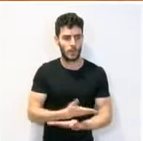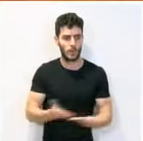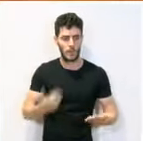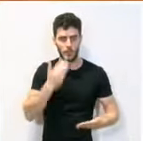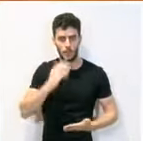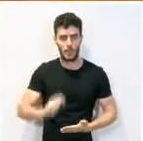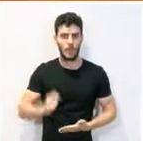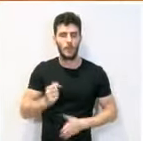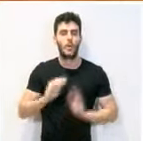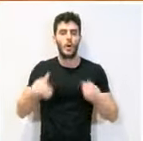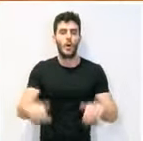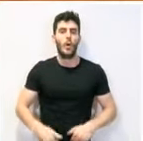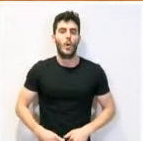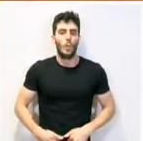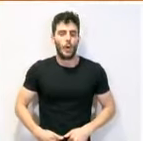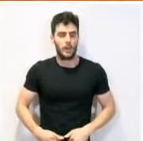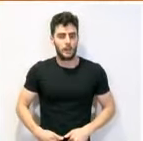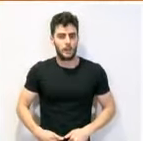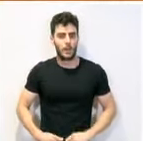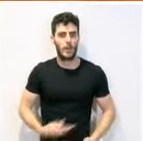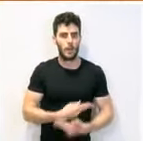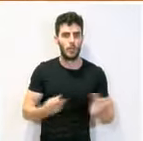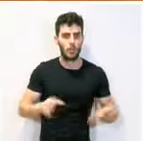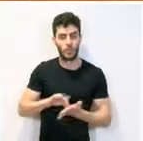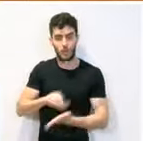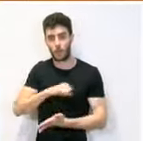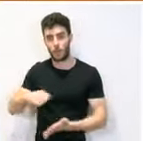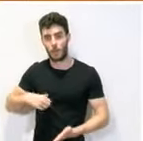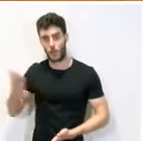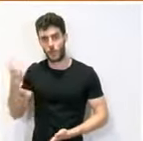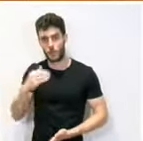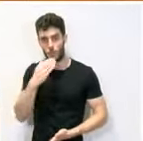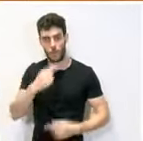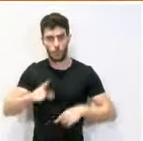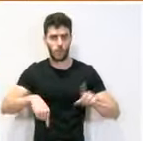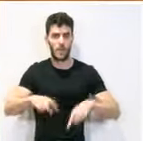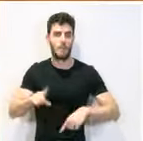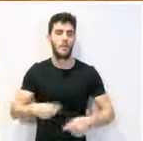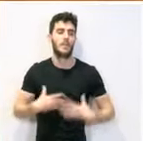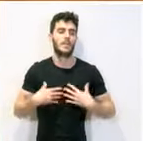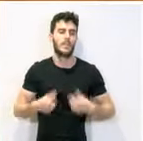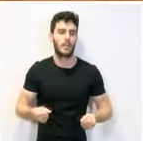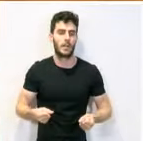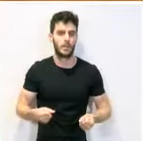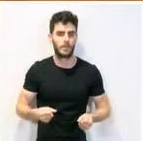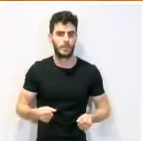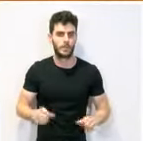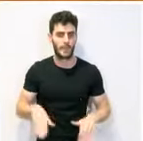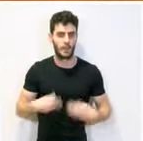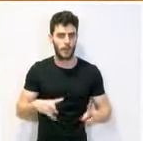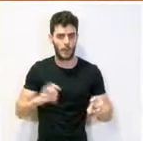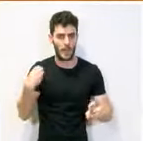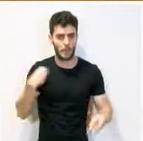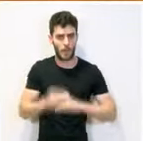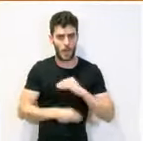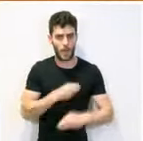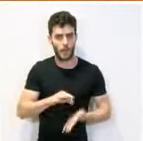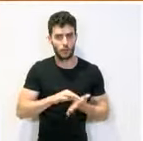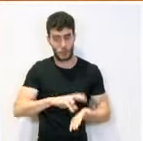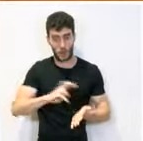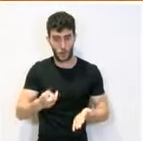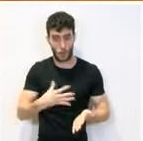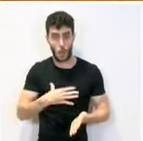la recuperación de servicios privatizados, como puede ser el transporte sanitario, ¿por qué no hacerlo con otra serie de servicios